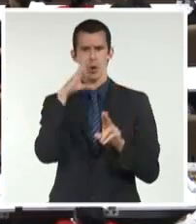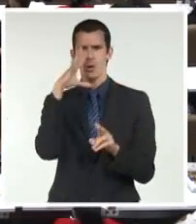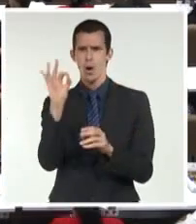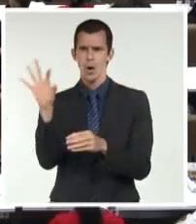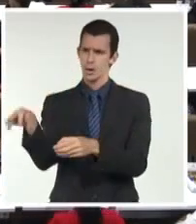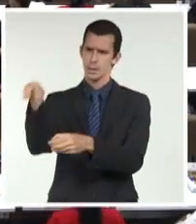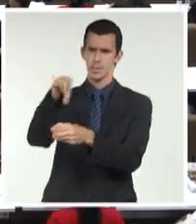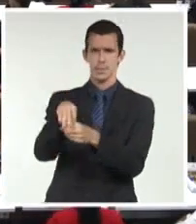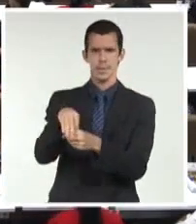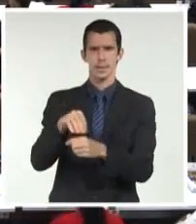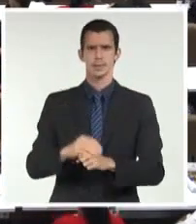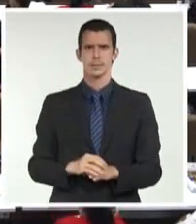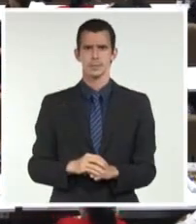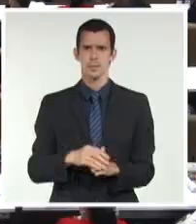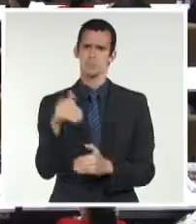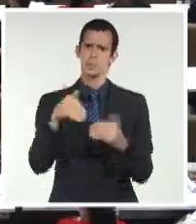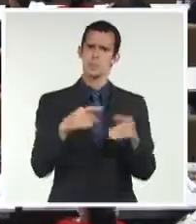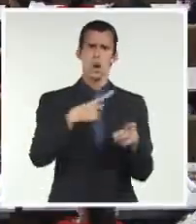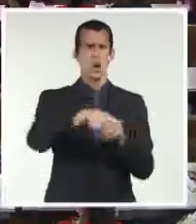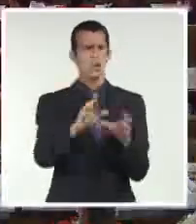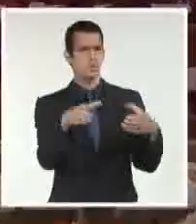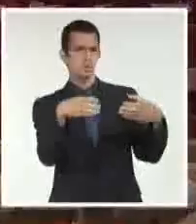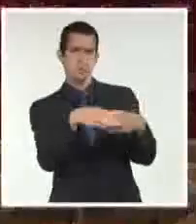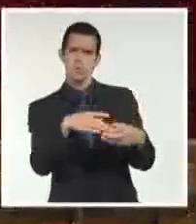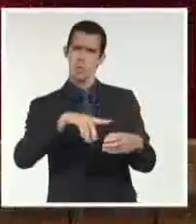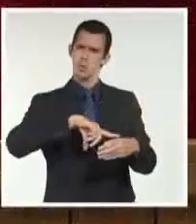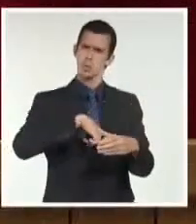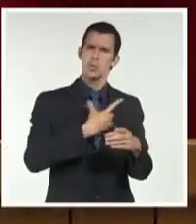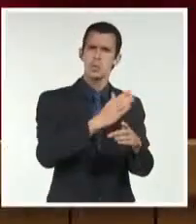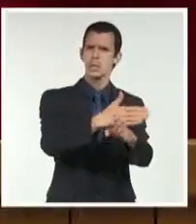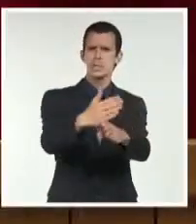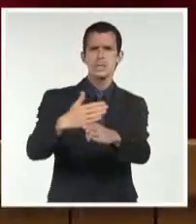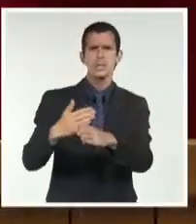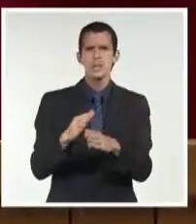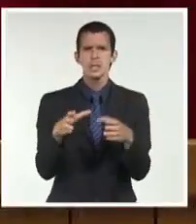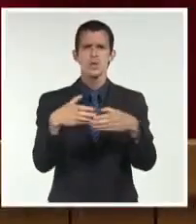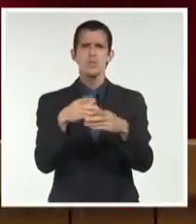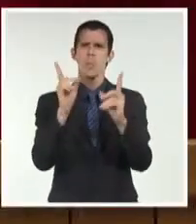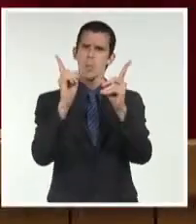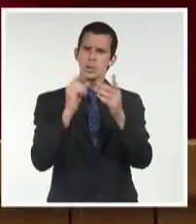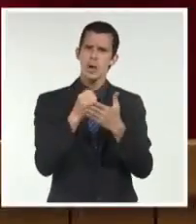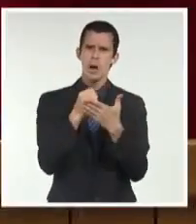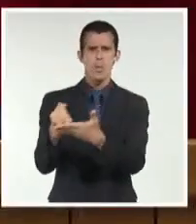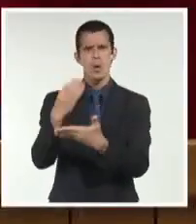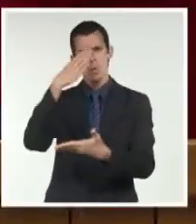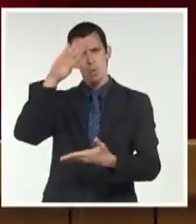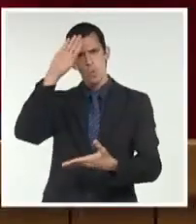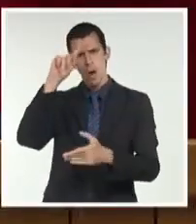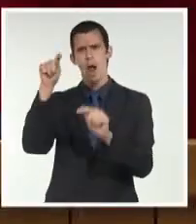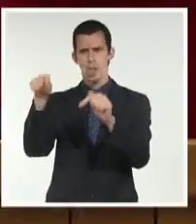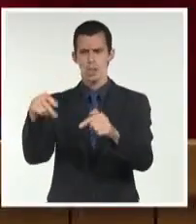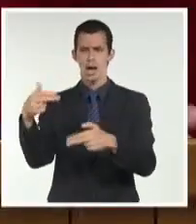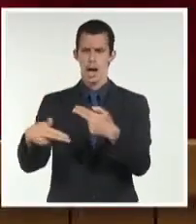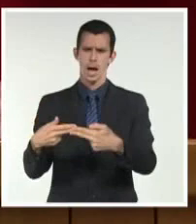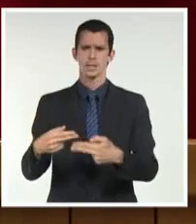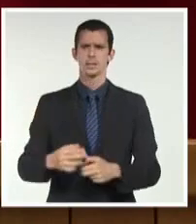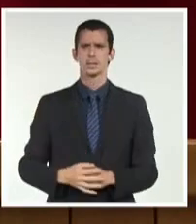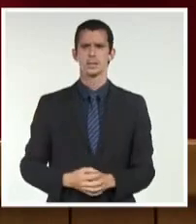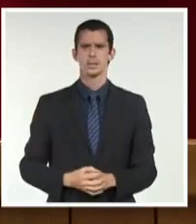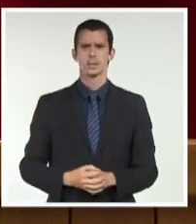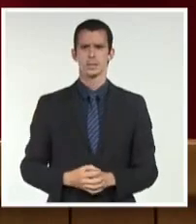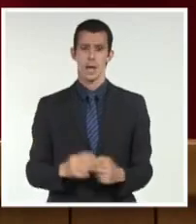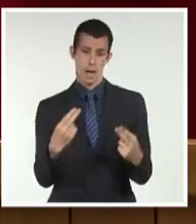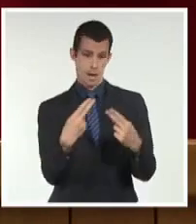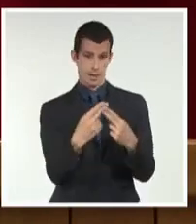sociales, comunitarios y gremiales. Fueron allí a reclamar sus derechos, a defender